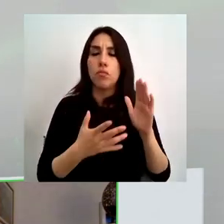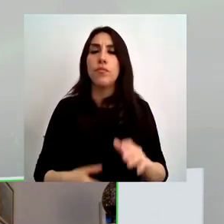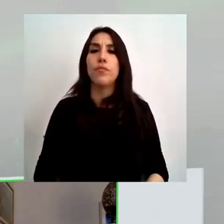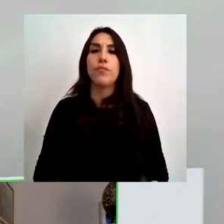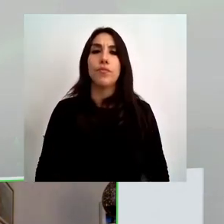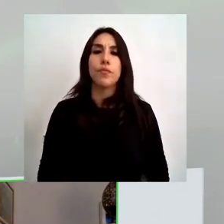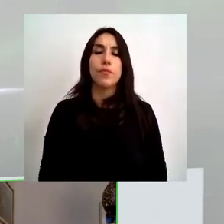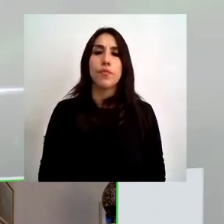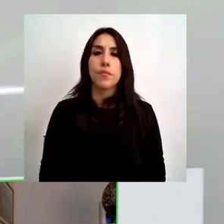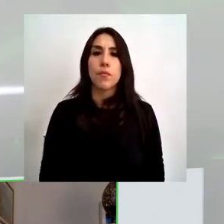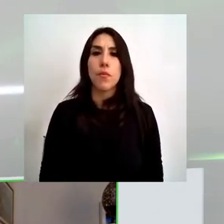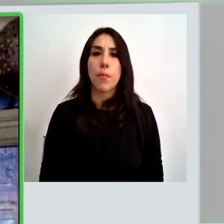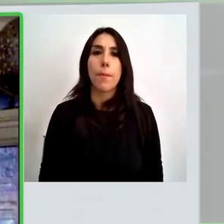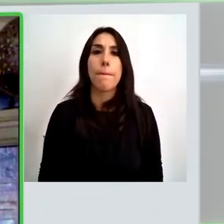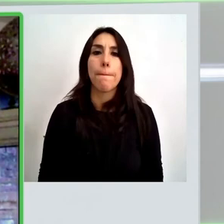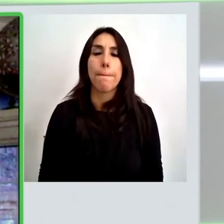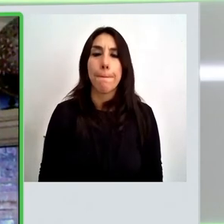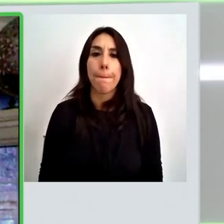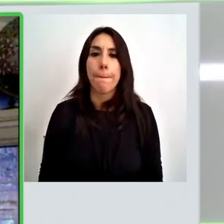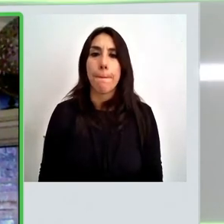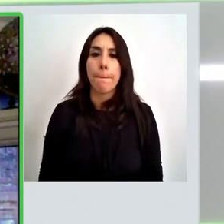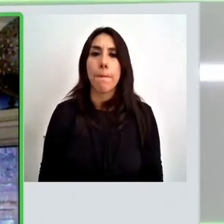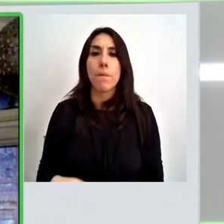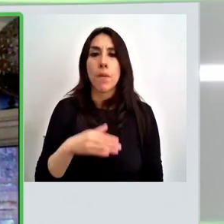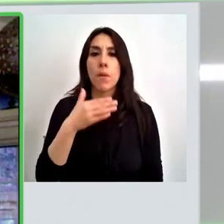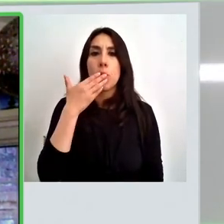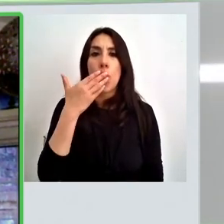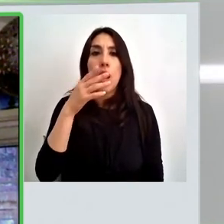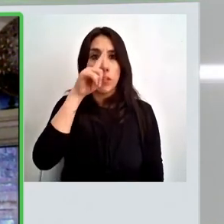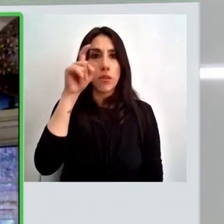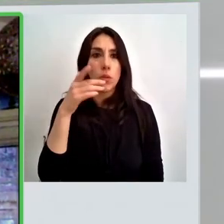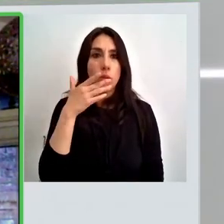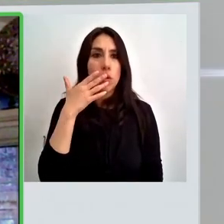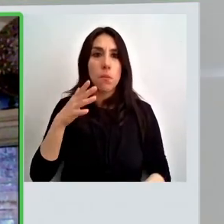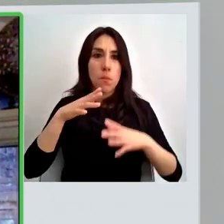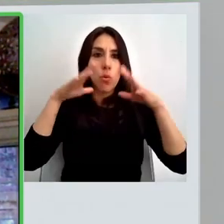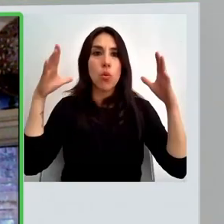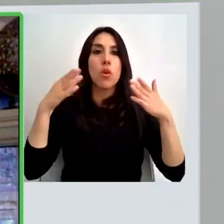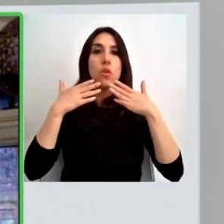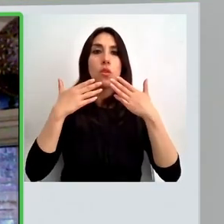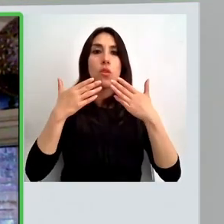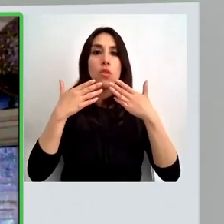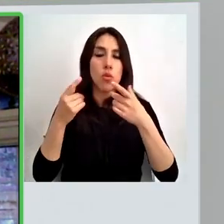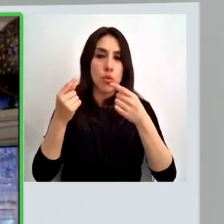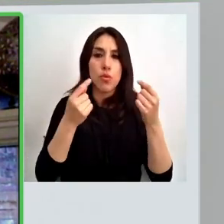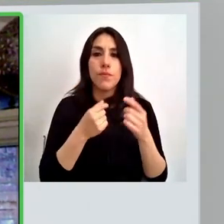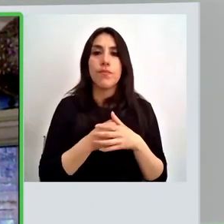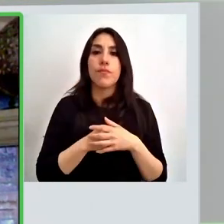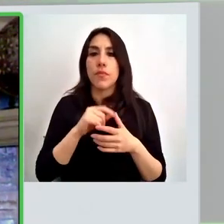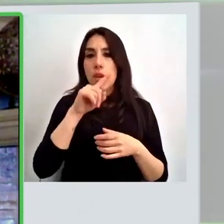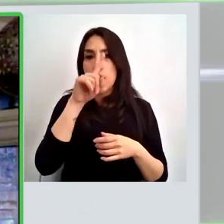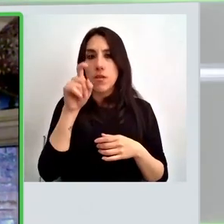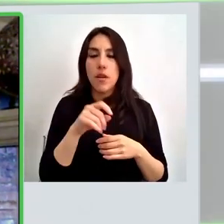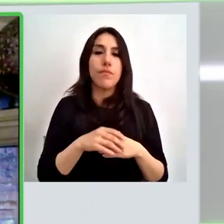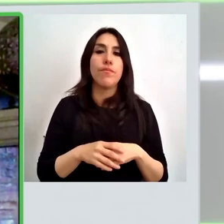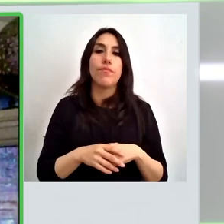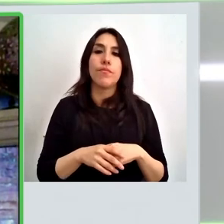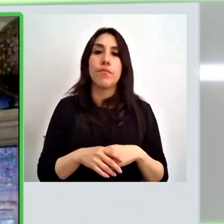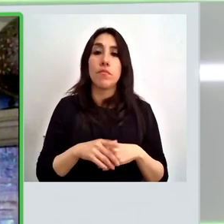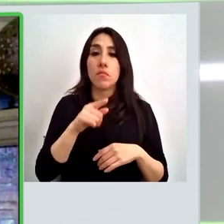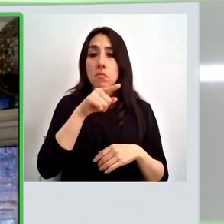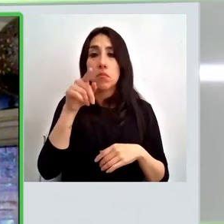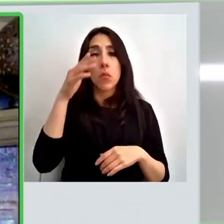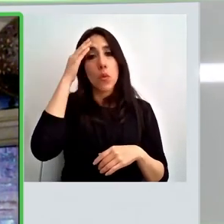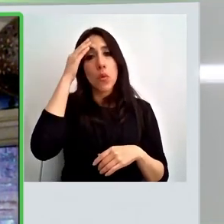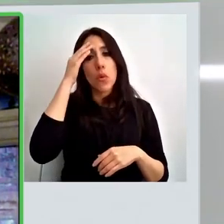es una muy buena pregunta muchas gracias por haber hecho de esta pregunta y estar al tanto de esto es